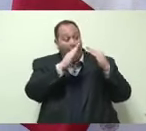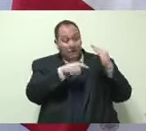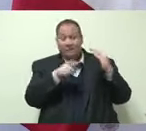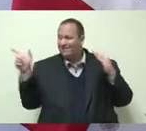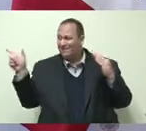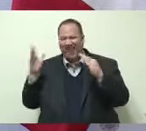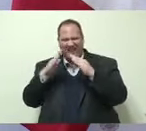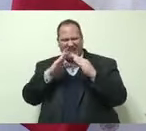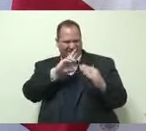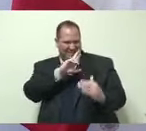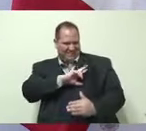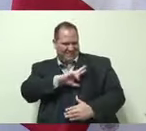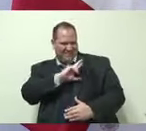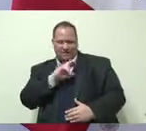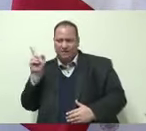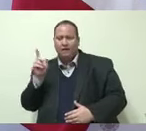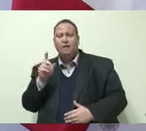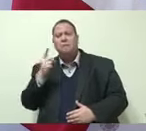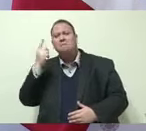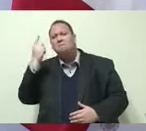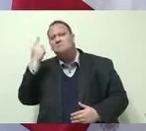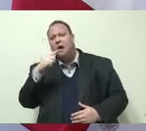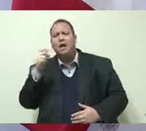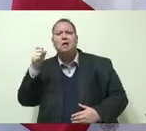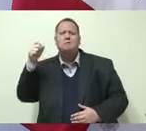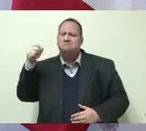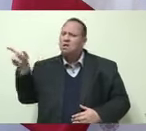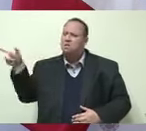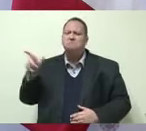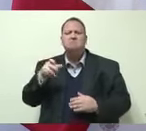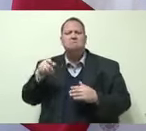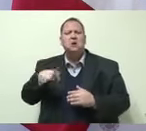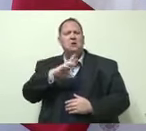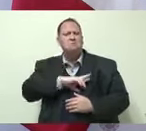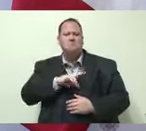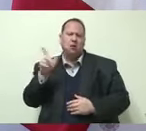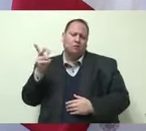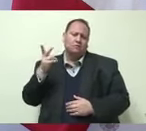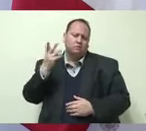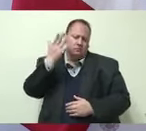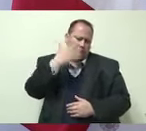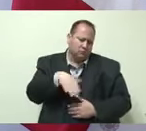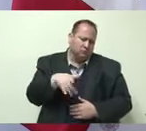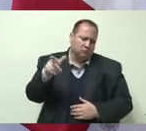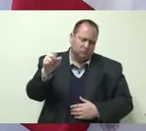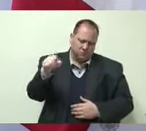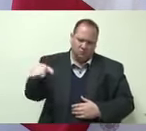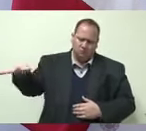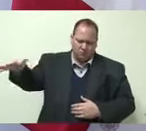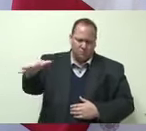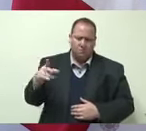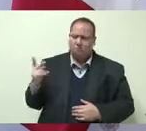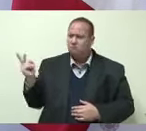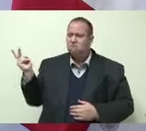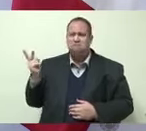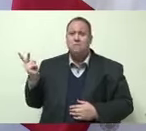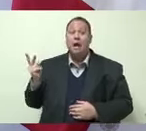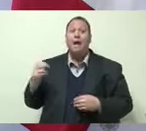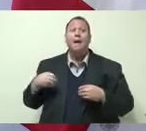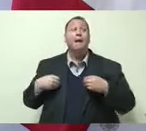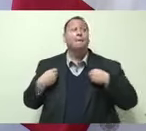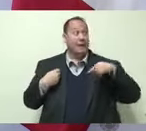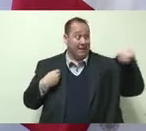alquilan para habitar en San Felipe. Como ustedes saben, pues ellos viven acá en